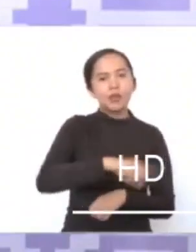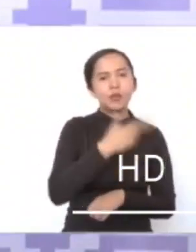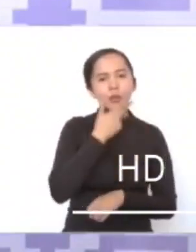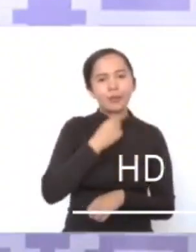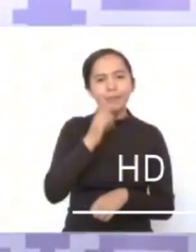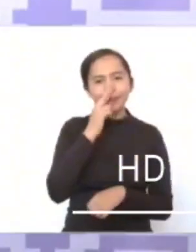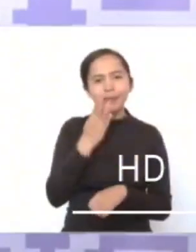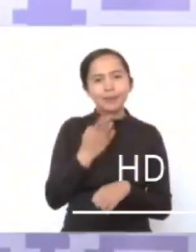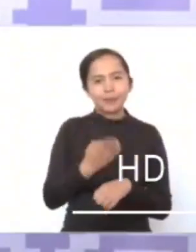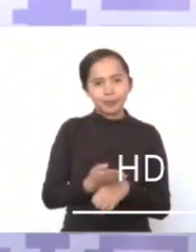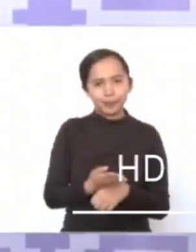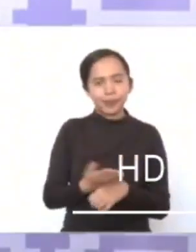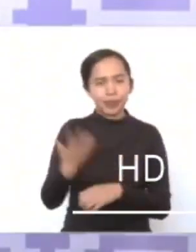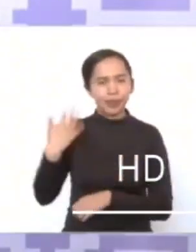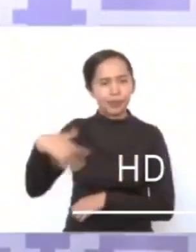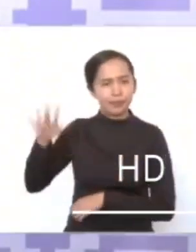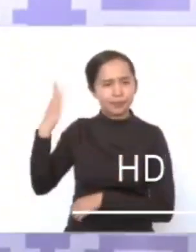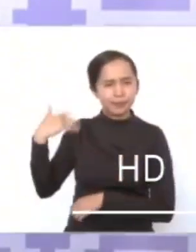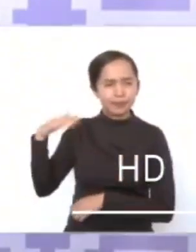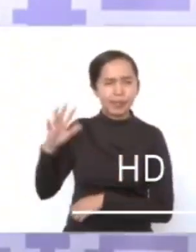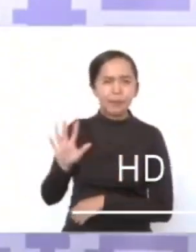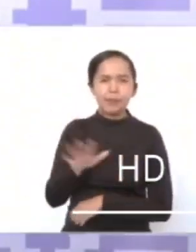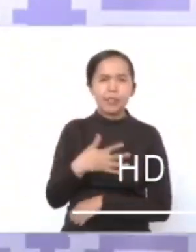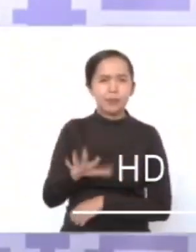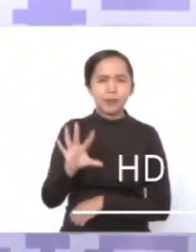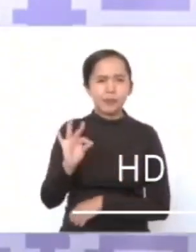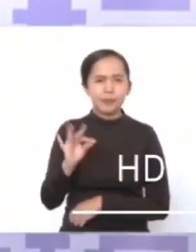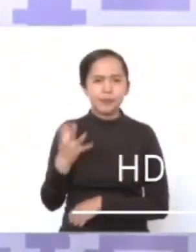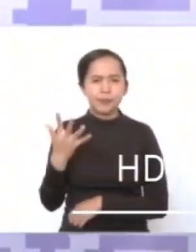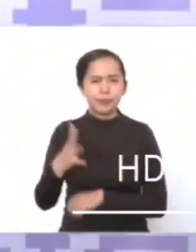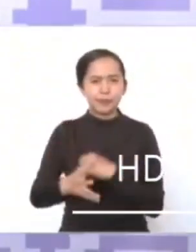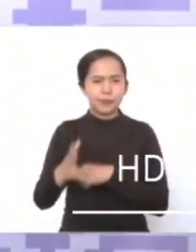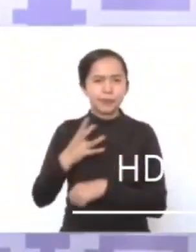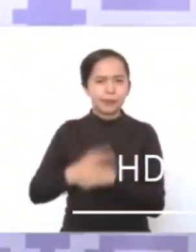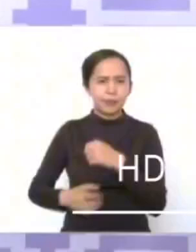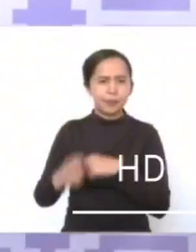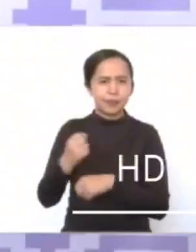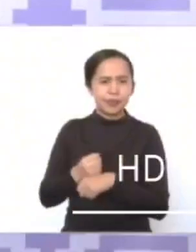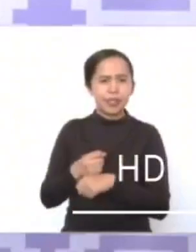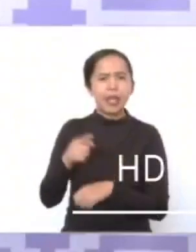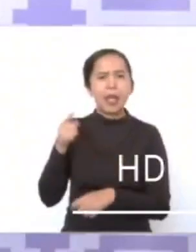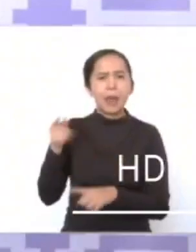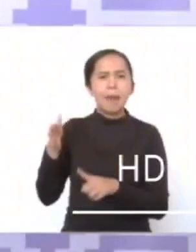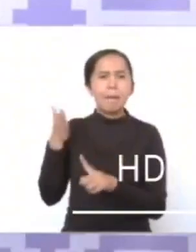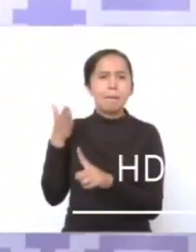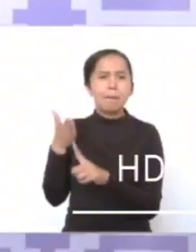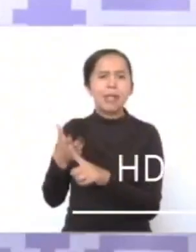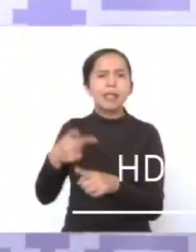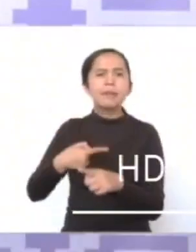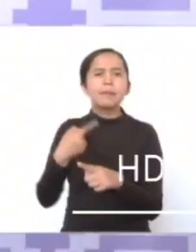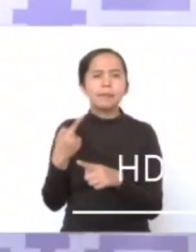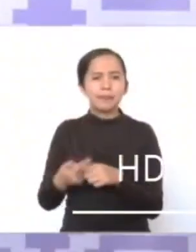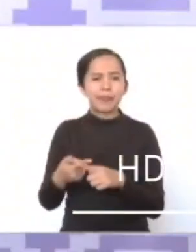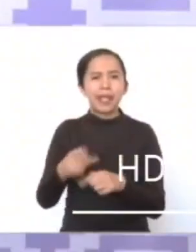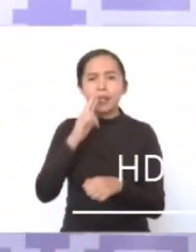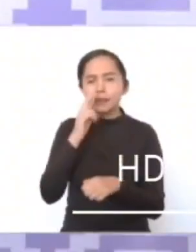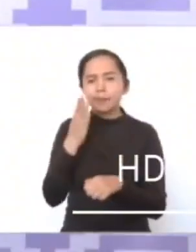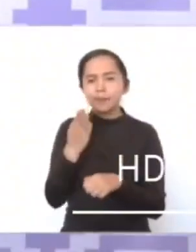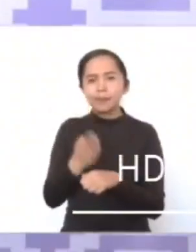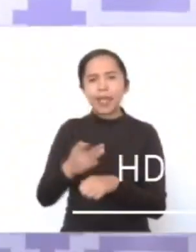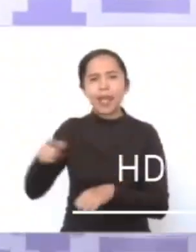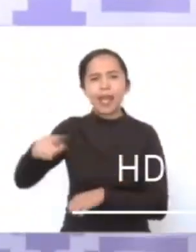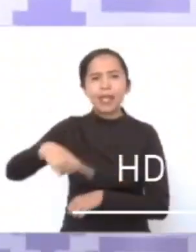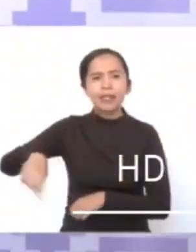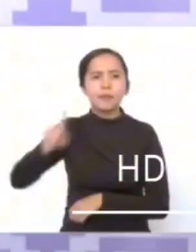hombres. Antes, digamos, los últimos 45 años, las campañas eran predominantemente dirigidas a las responsabilidades